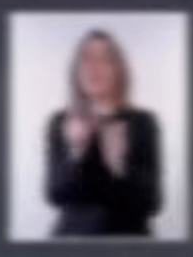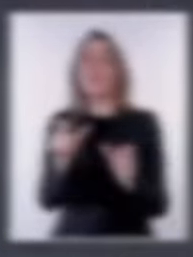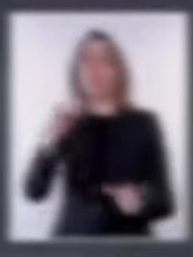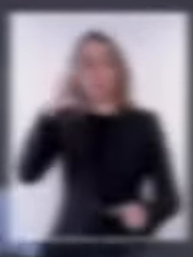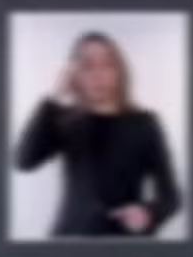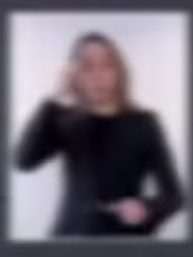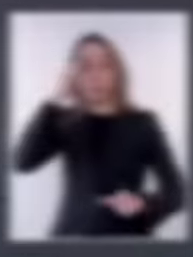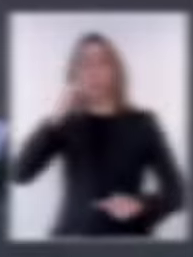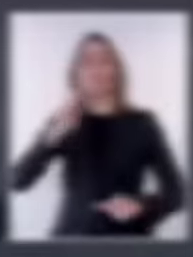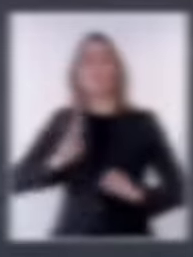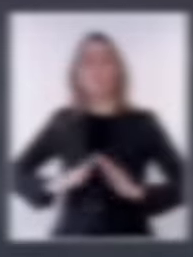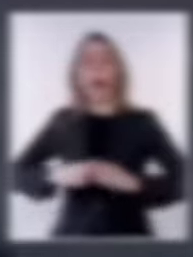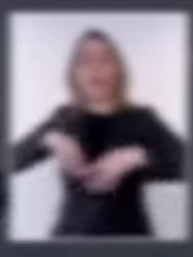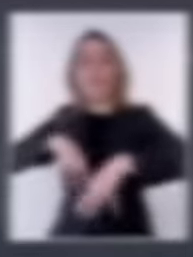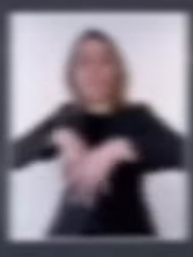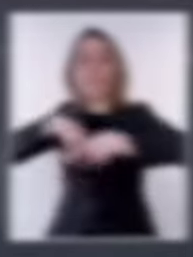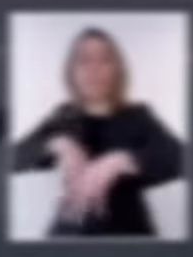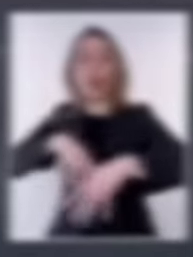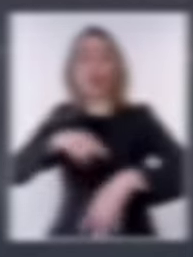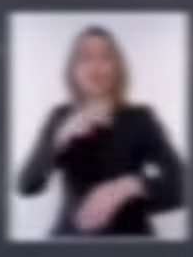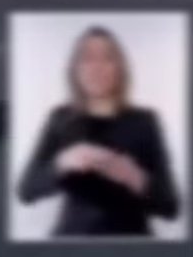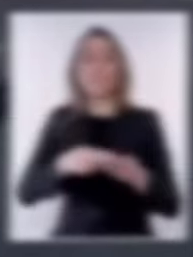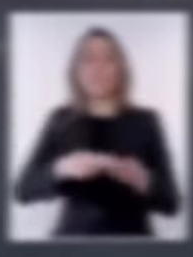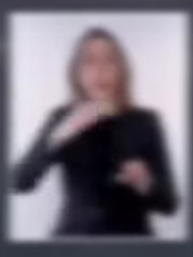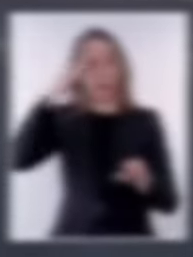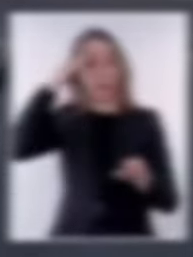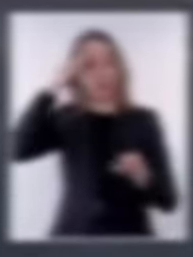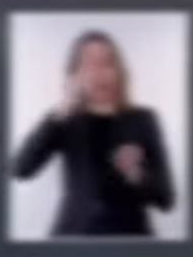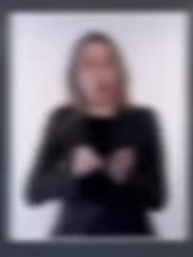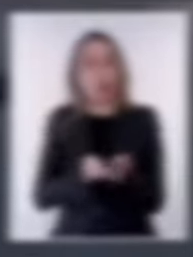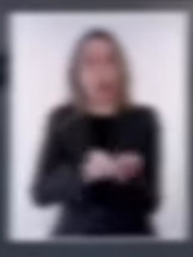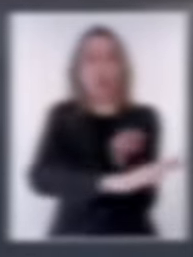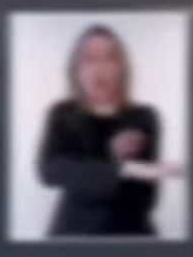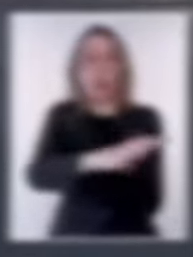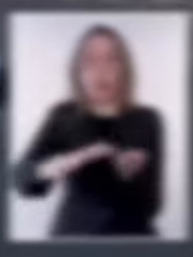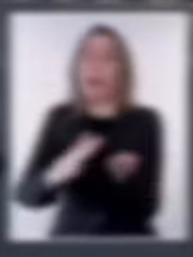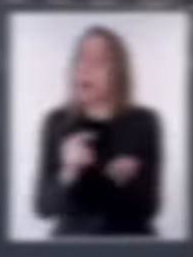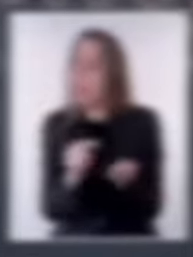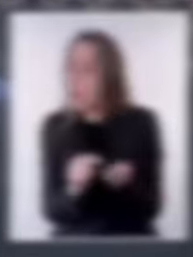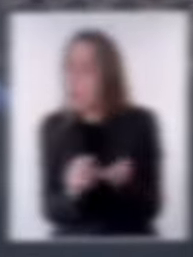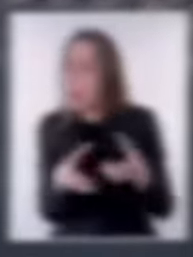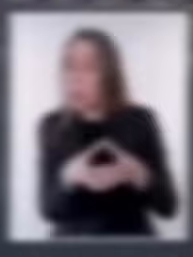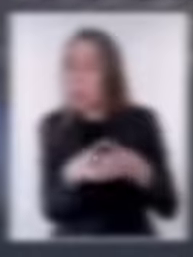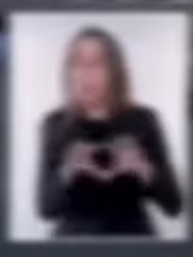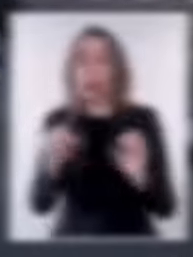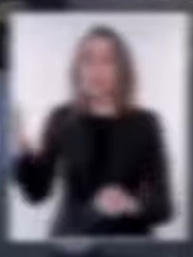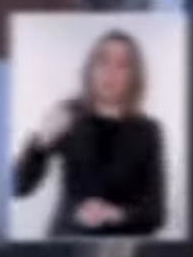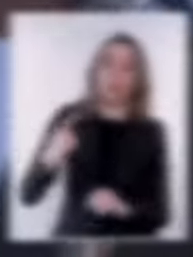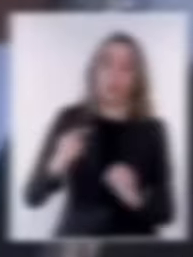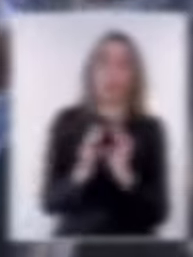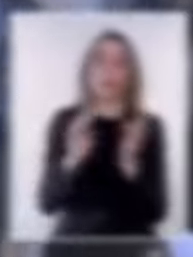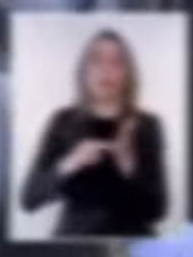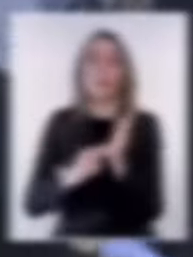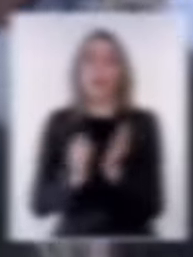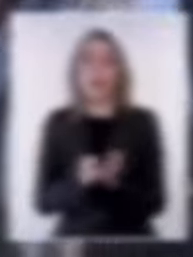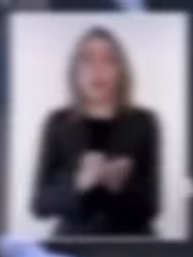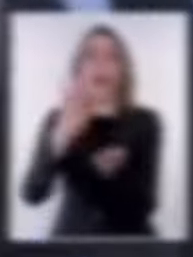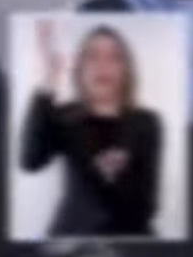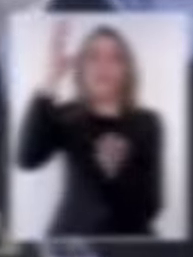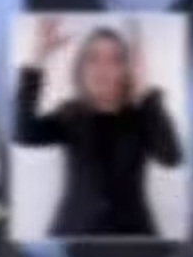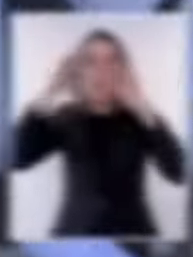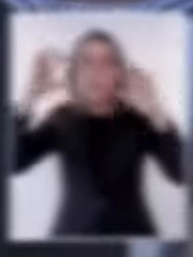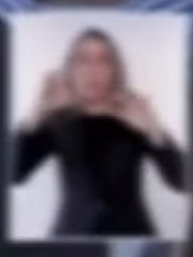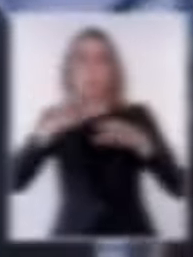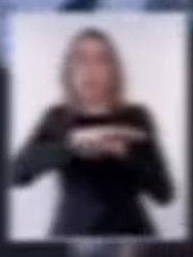marina. Los soldados del mar constituyen una fuerza anfibia, lista para actuar en todo clima, terreno